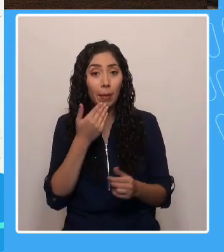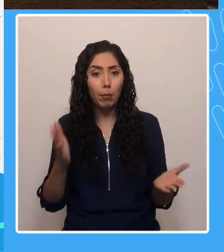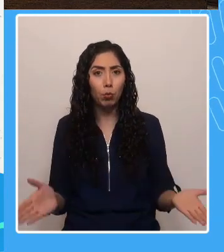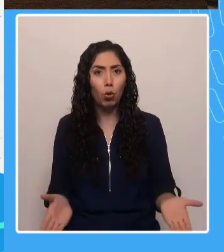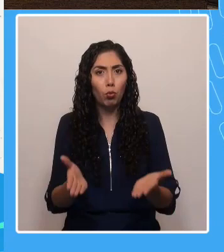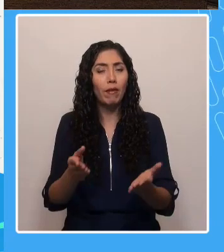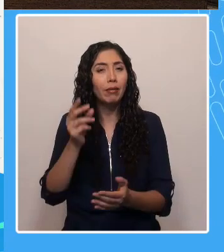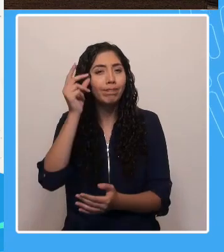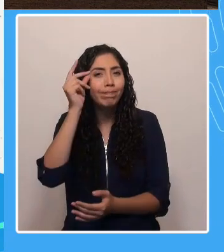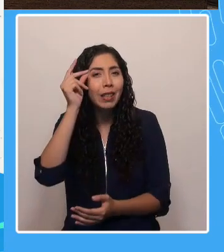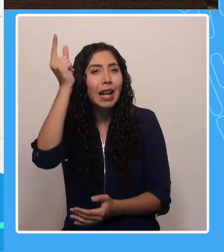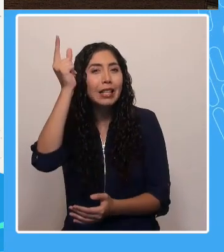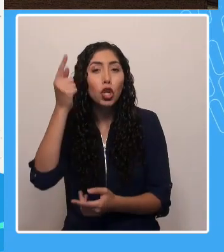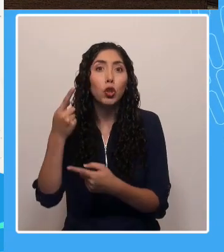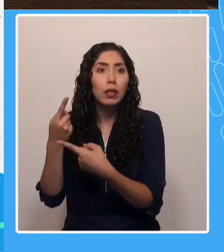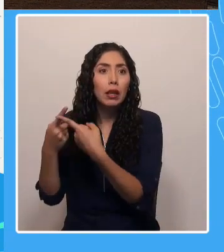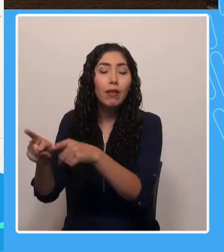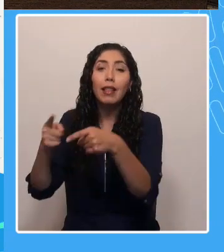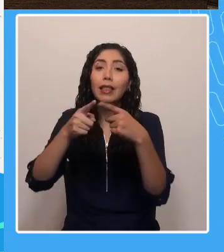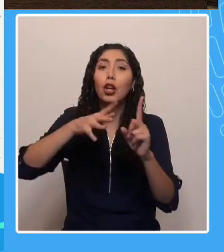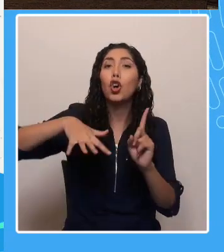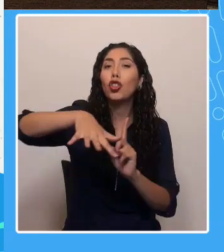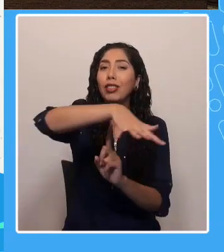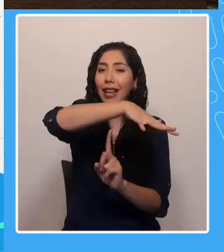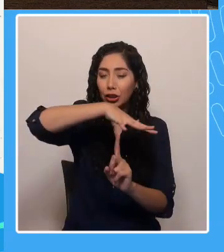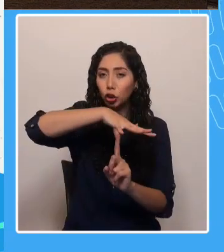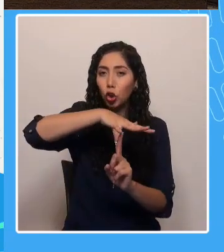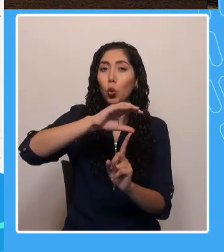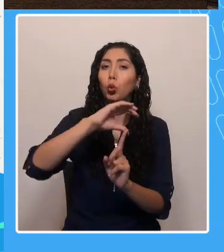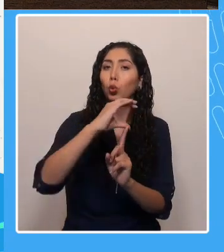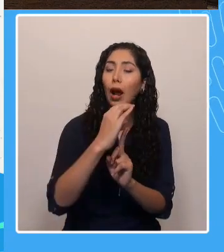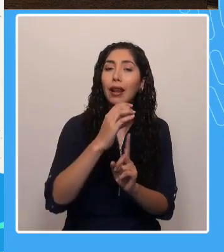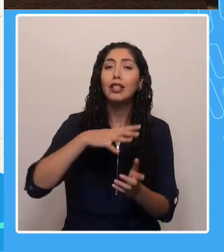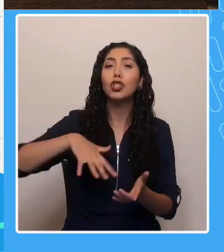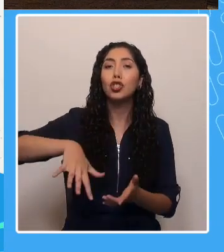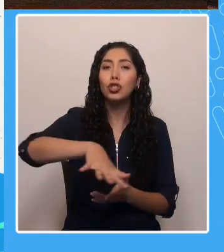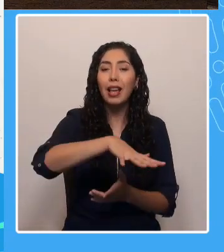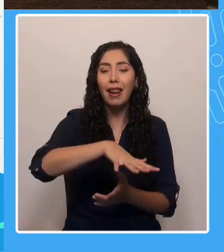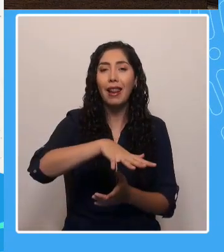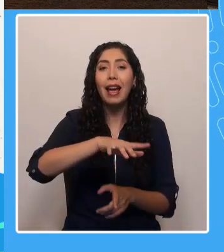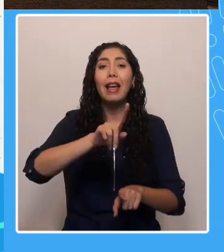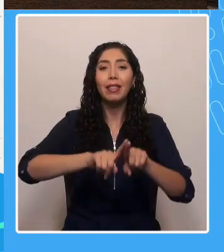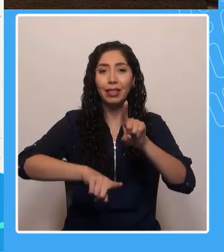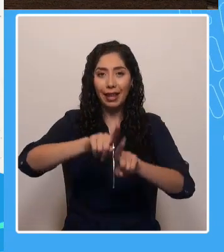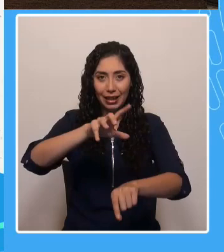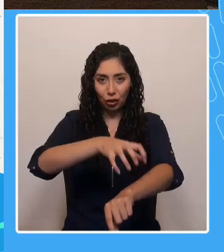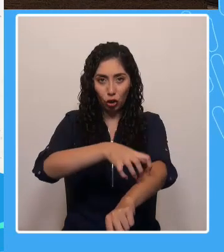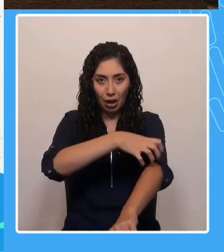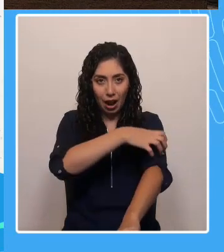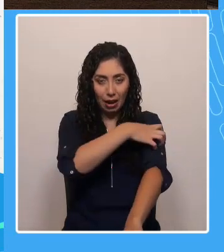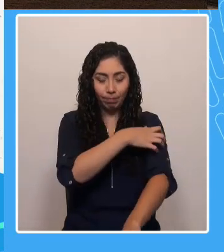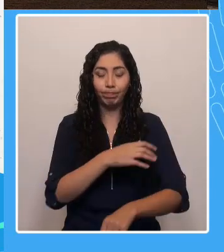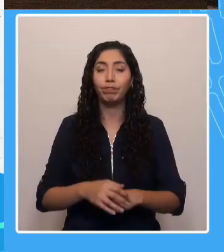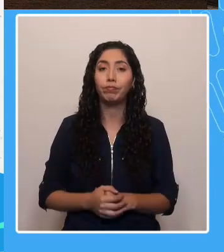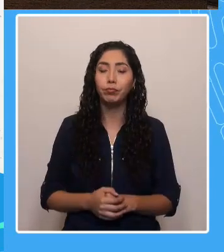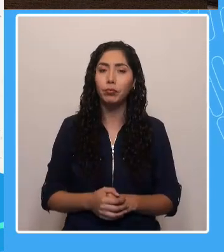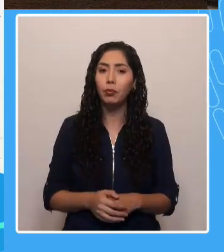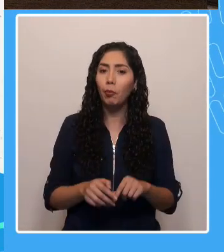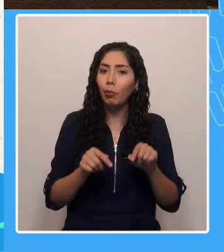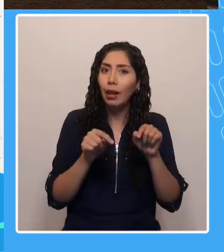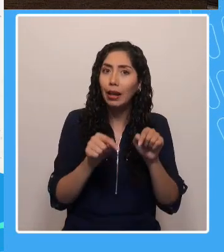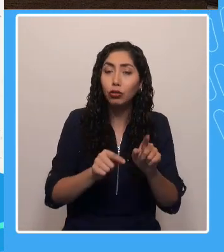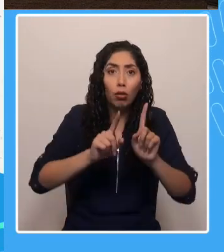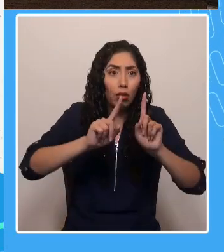en diferentes contextos culturales, sociales y territoriales. Esto no podría resultar sin la divulgación